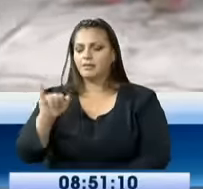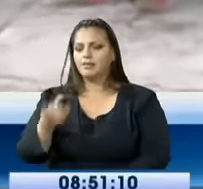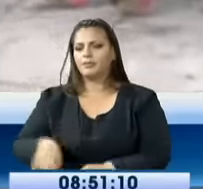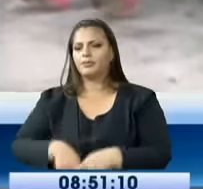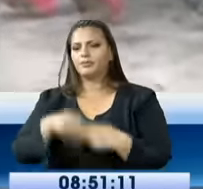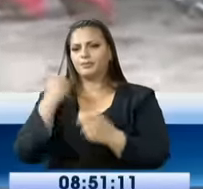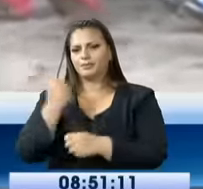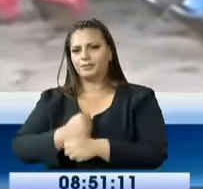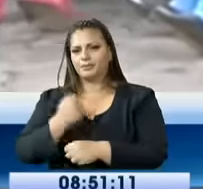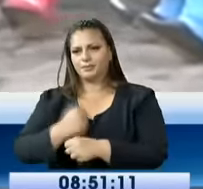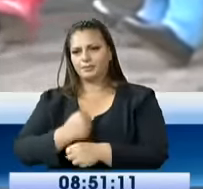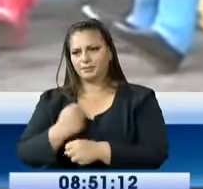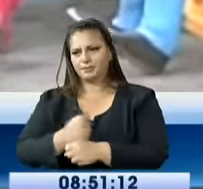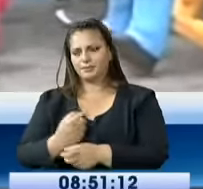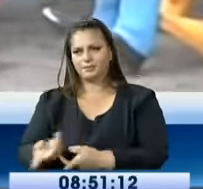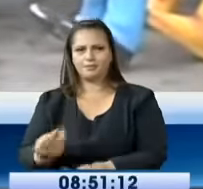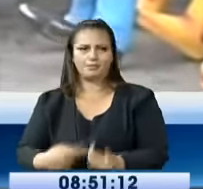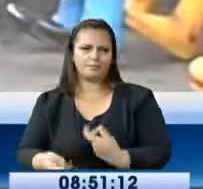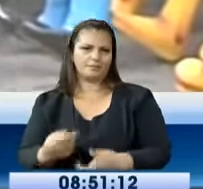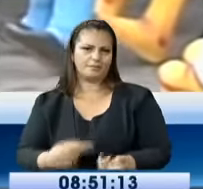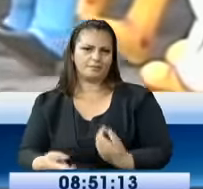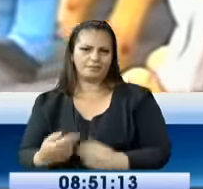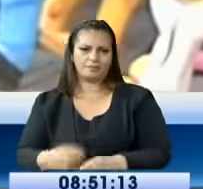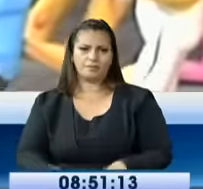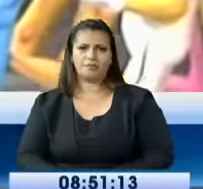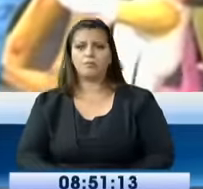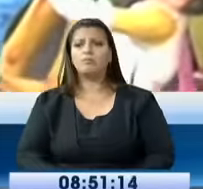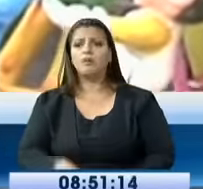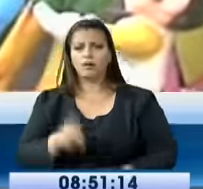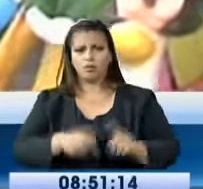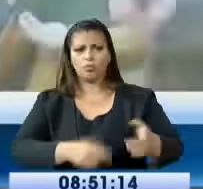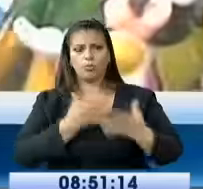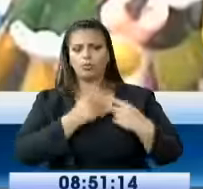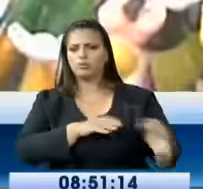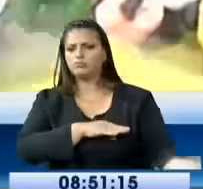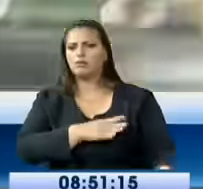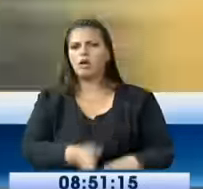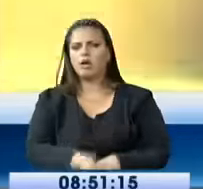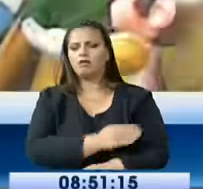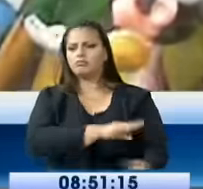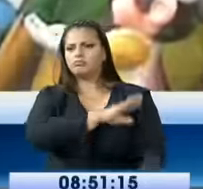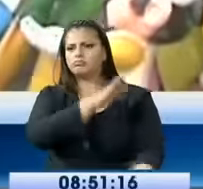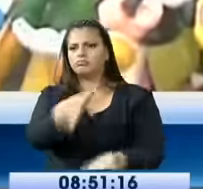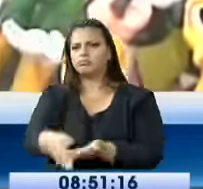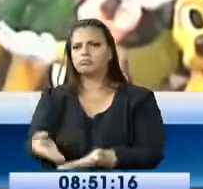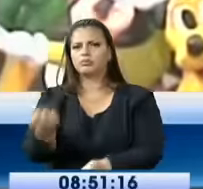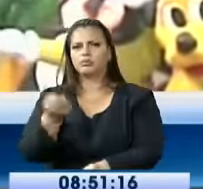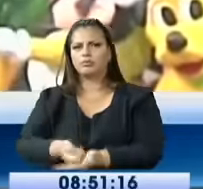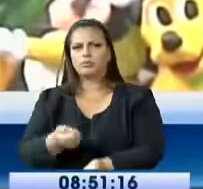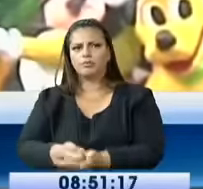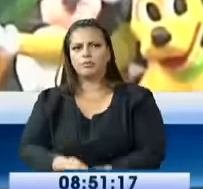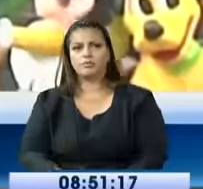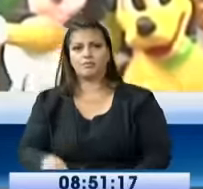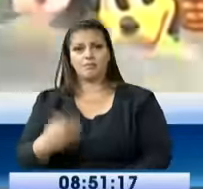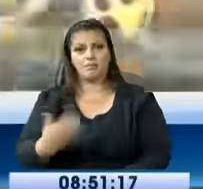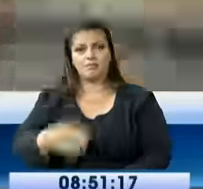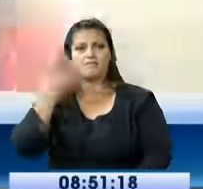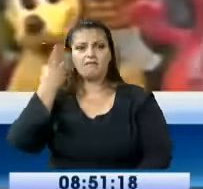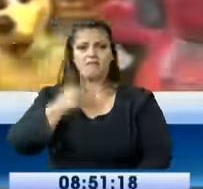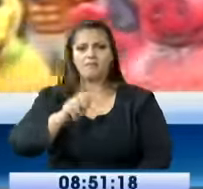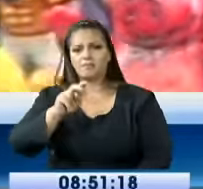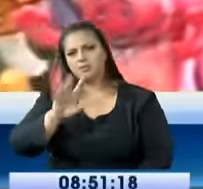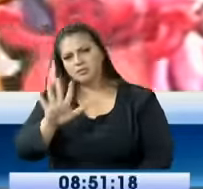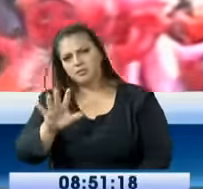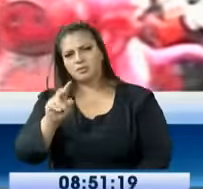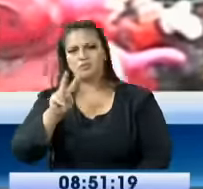con tiempo. Sí. Porque luego esto se llena, ¿no? Ya para el 25, 26, 27 está full.